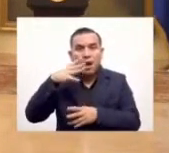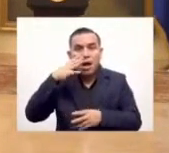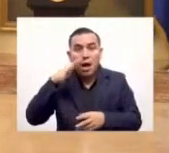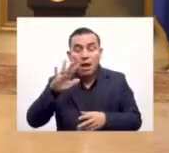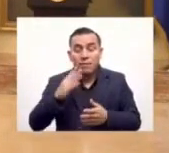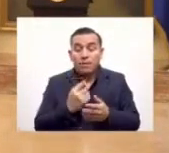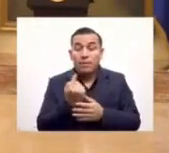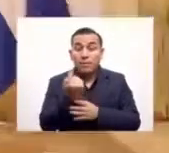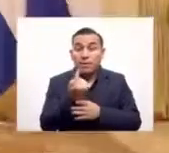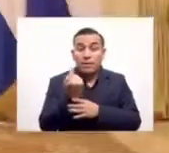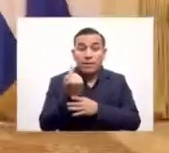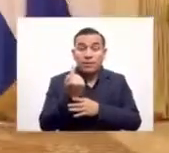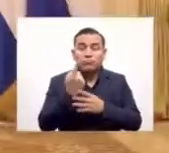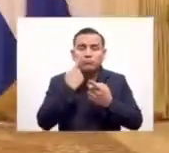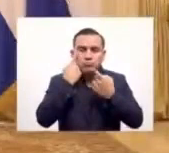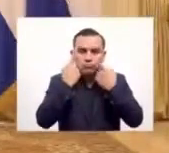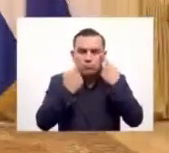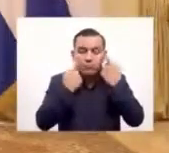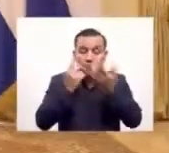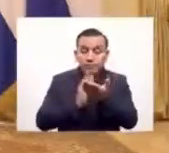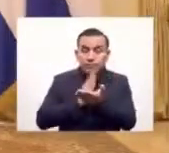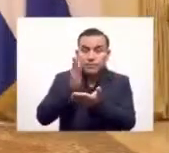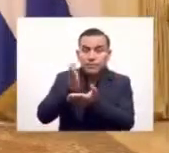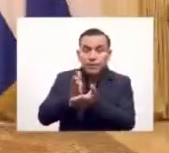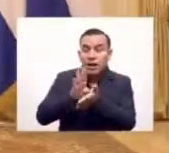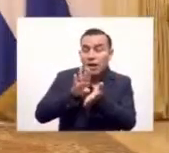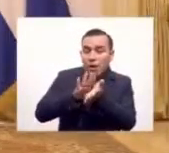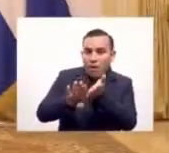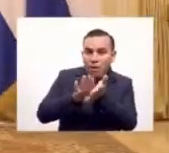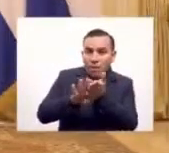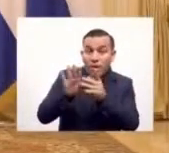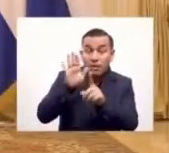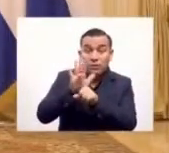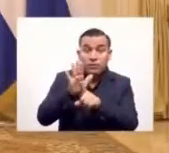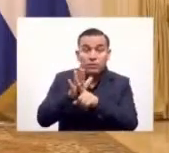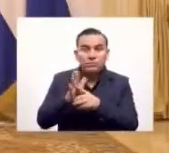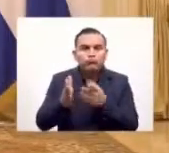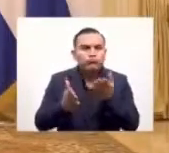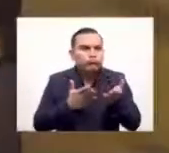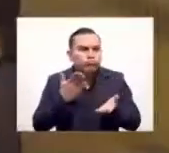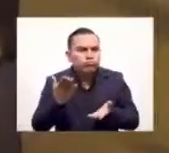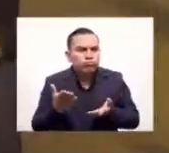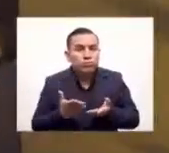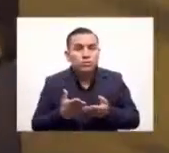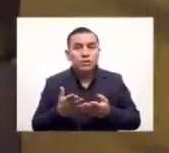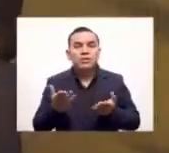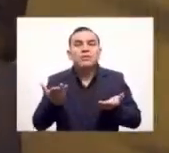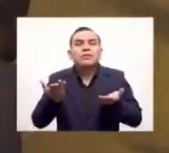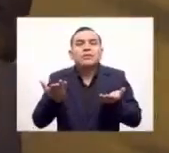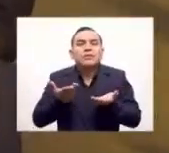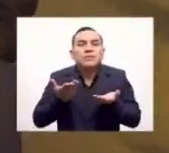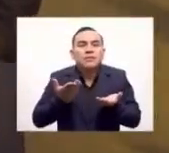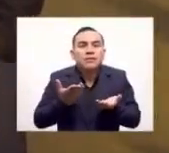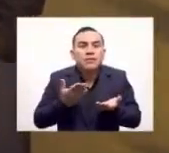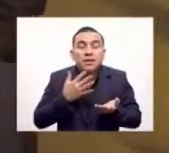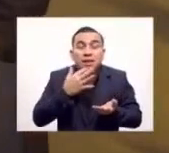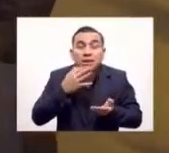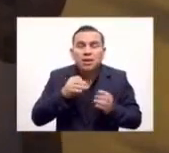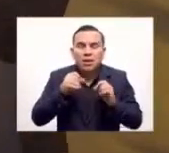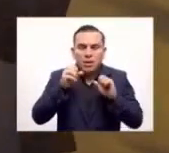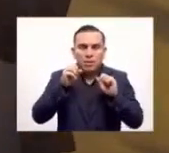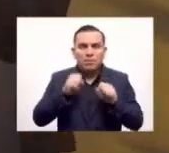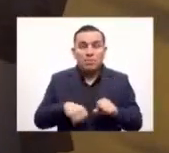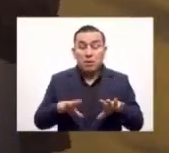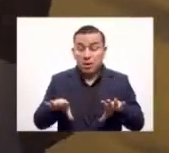divisas, darles un efecto de pérdida o ganancia cambiaria. Es un efecto fiscal súper cómodo, muy diferente